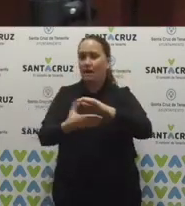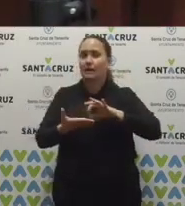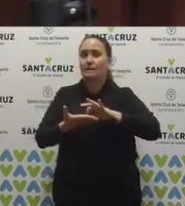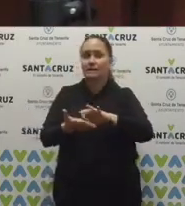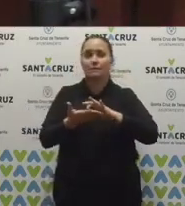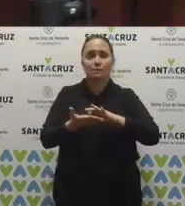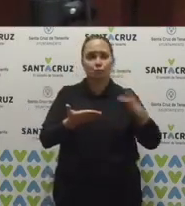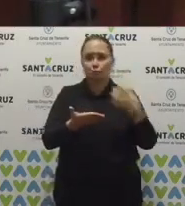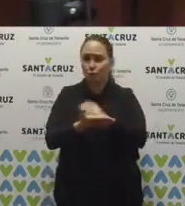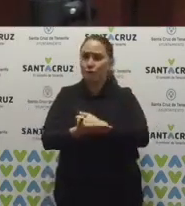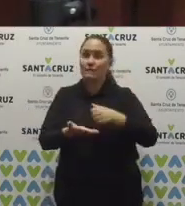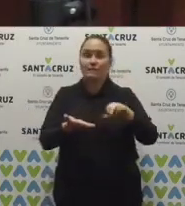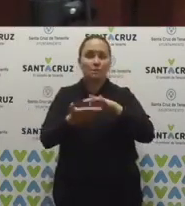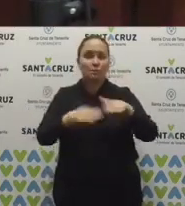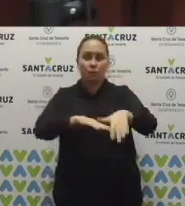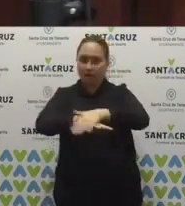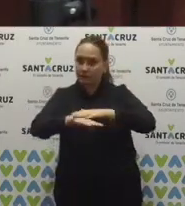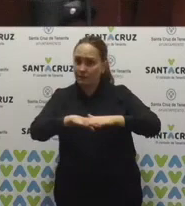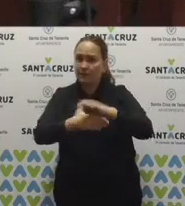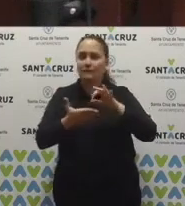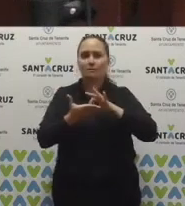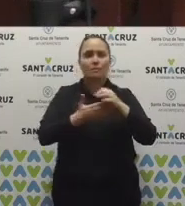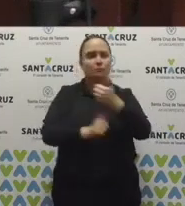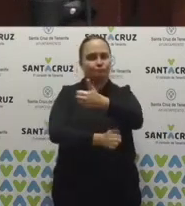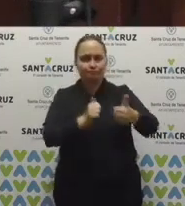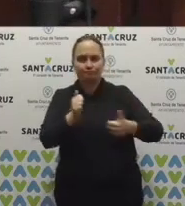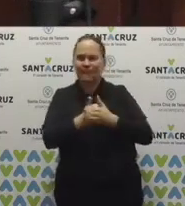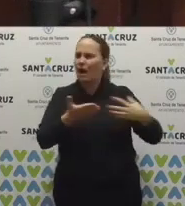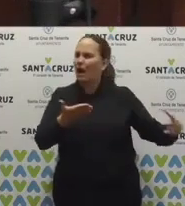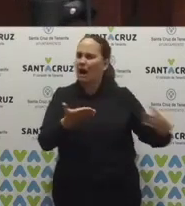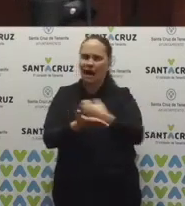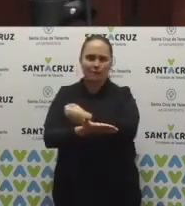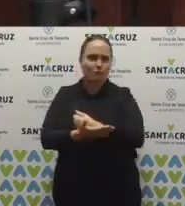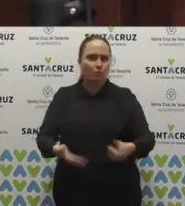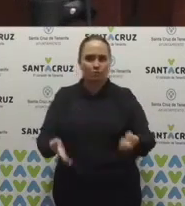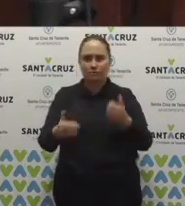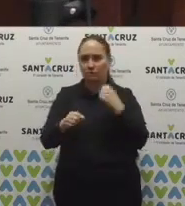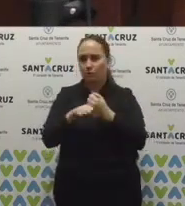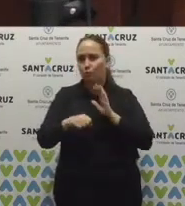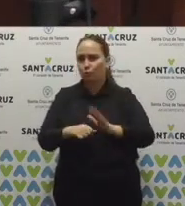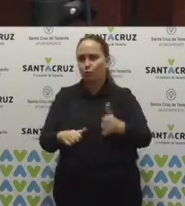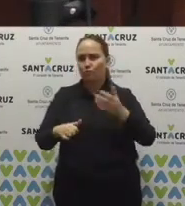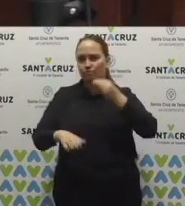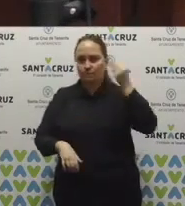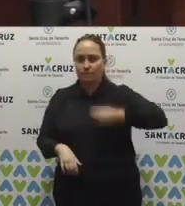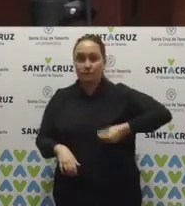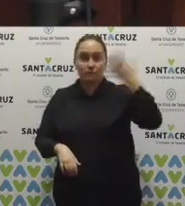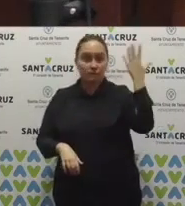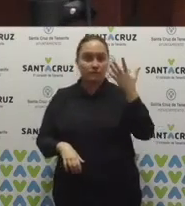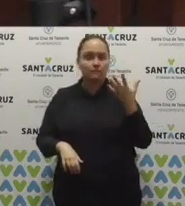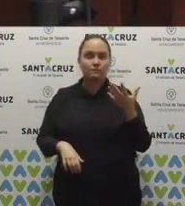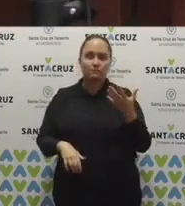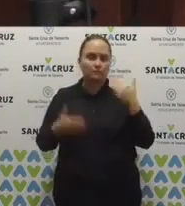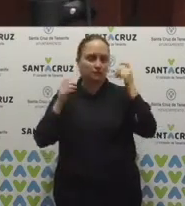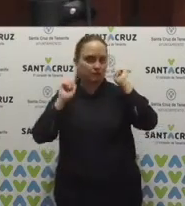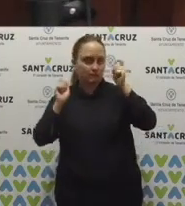tanto esenciales como no esenciales que han desarrollado una labor fantástica y nos hemos encontrado que ustedes